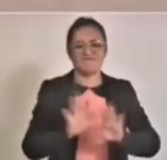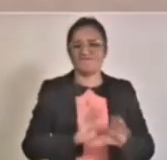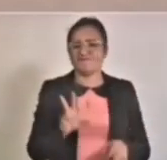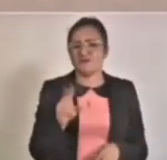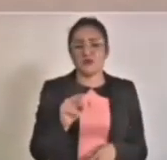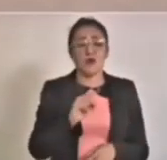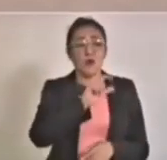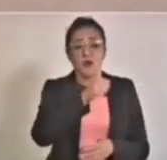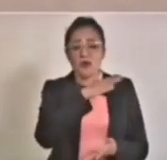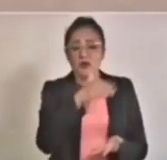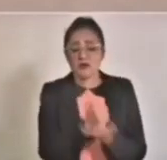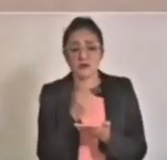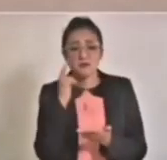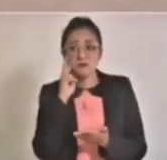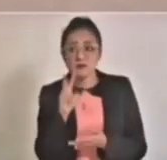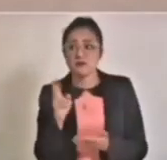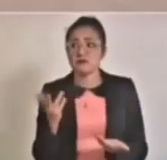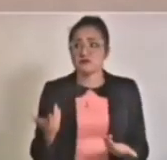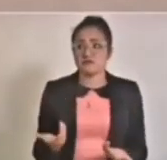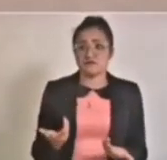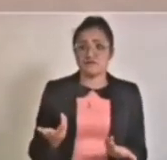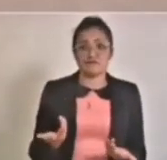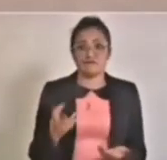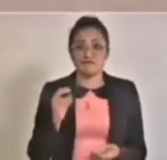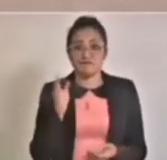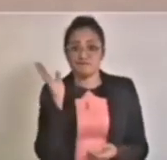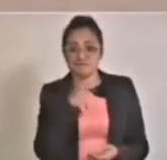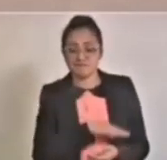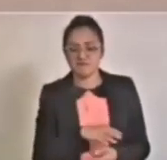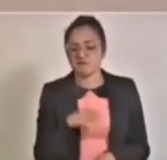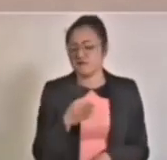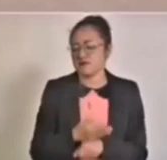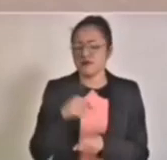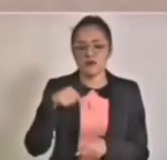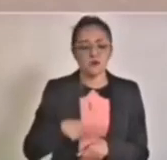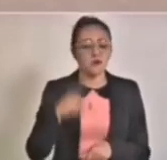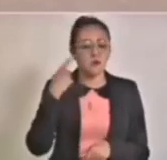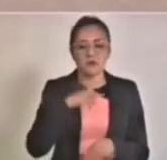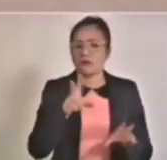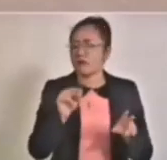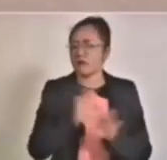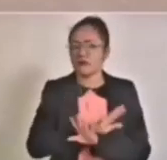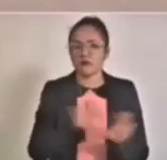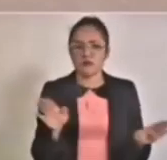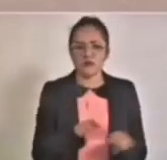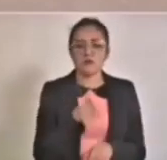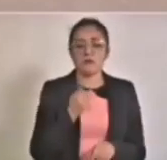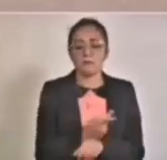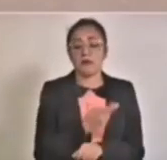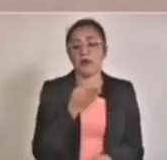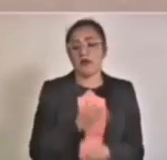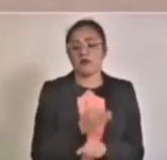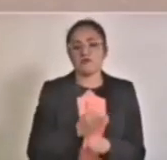otras ciudades. No, no, no, no. Si eso vemos que ocurre,